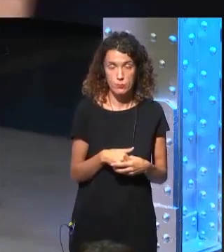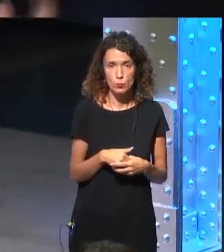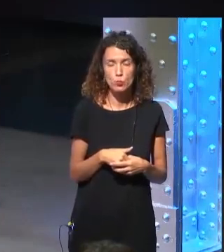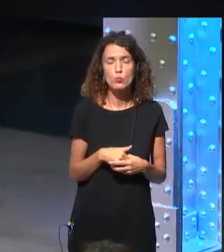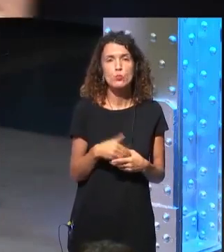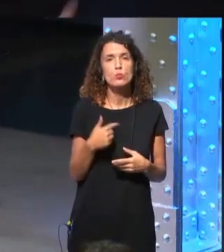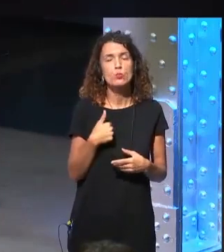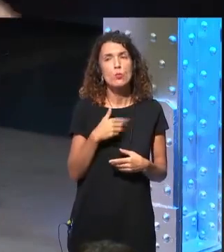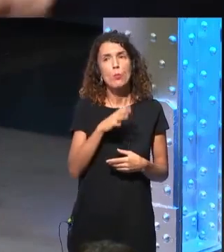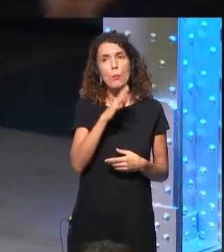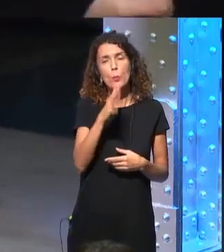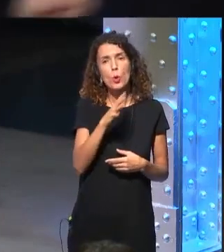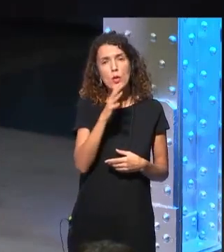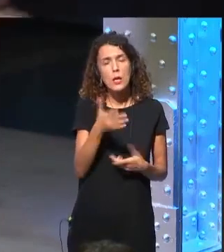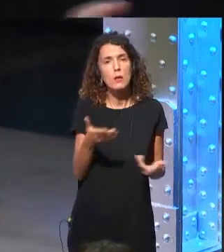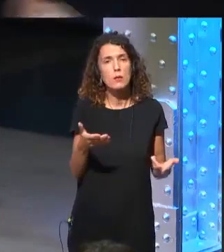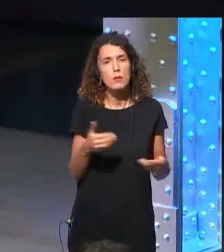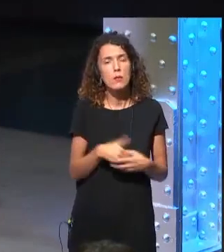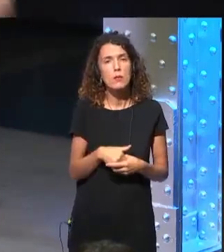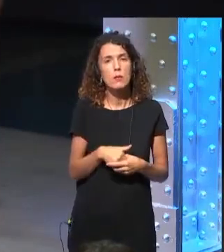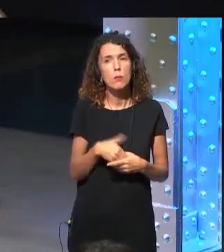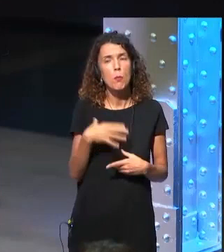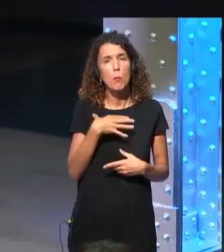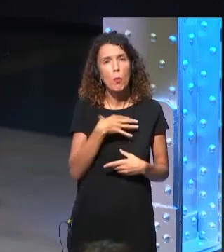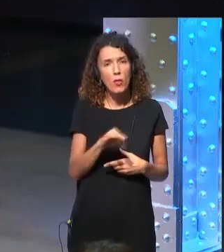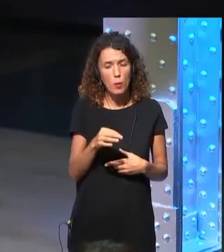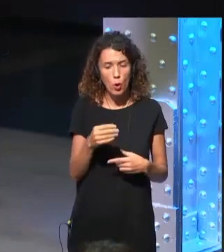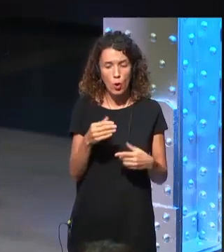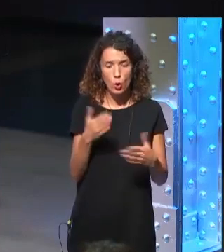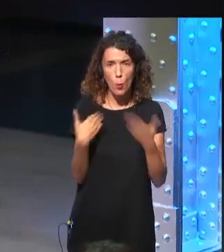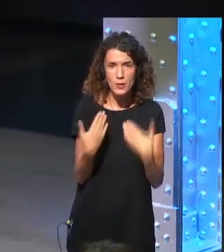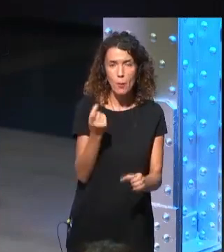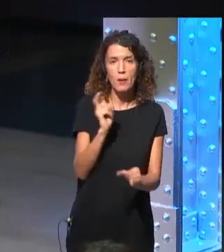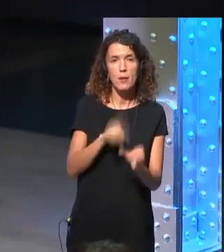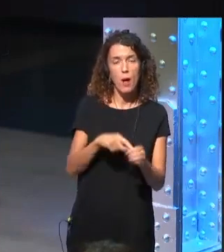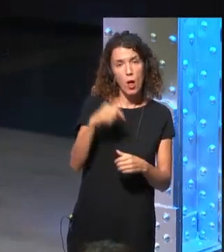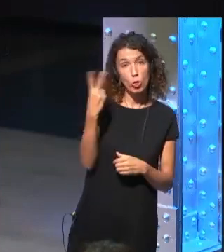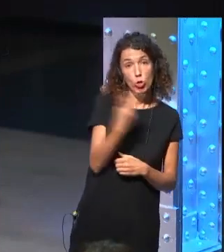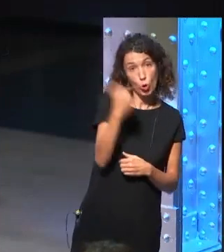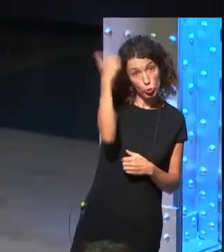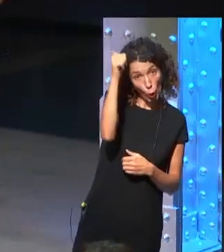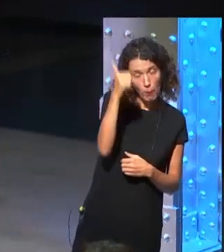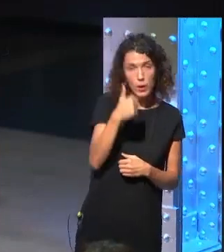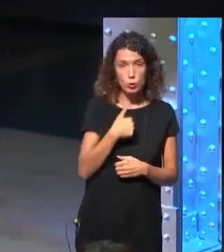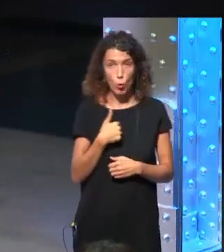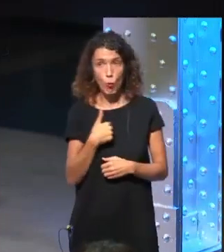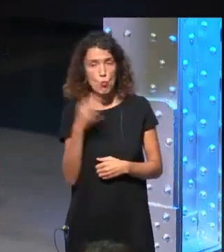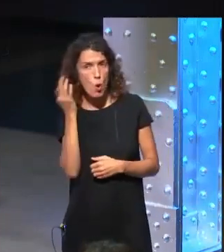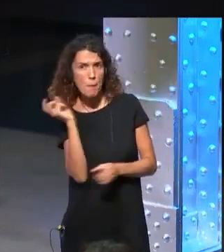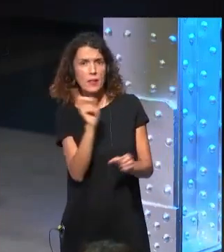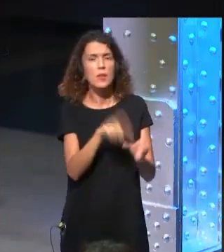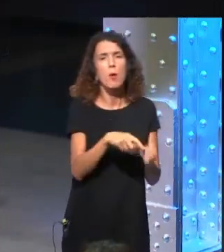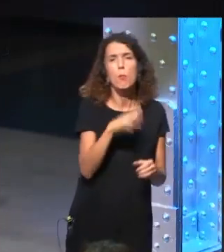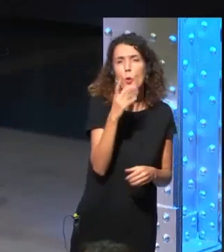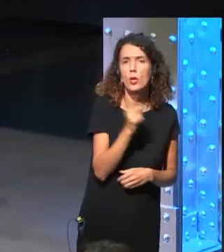¿por qué no podemos participar en una conversación entre dos hombres, por ejemplo? Incluso lo